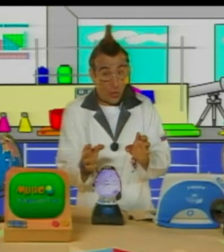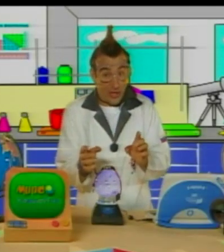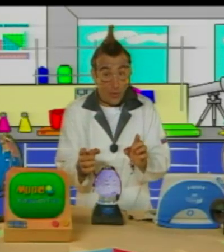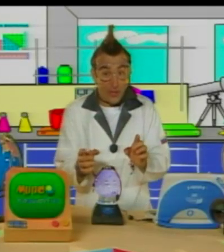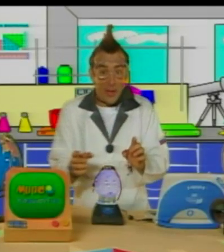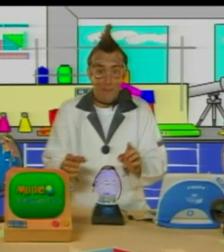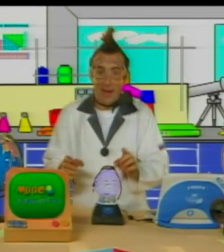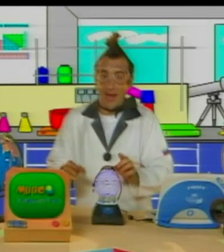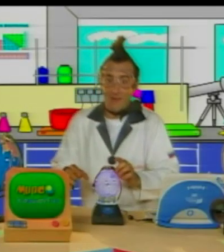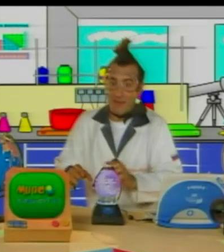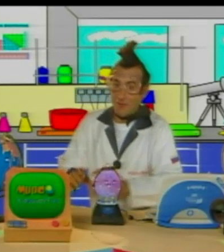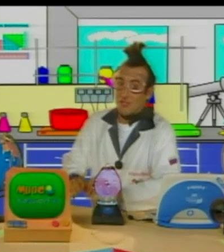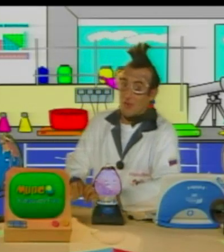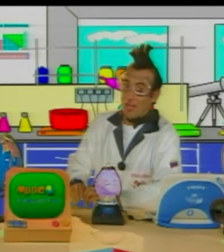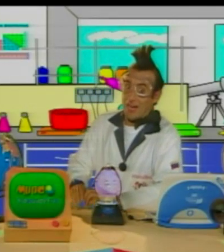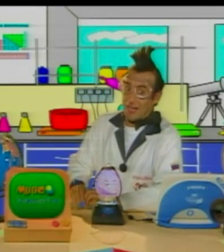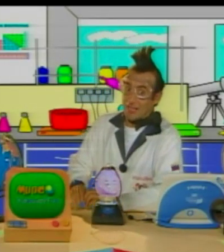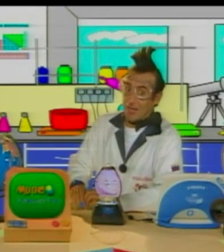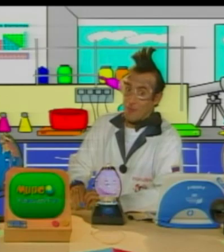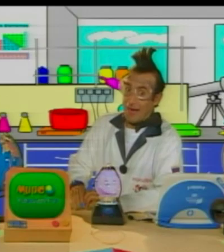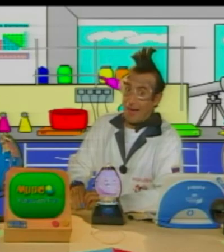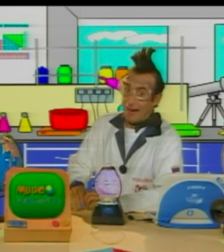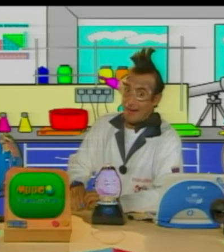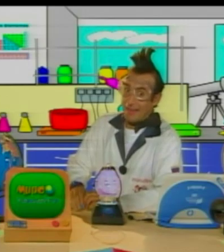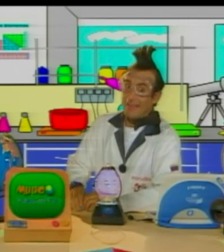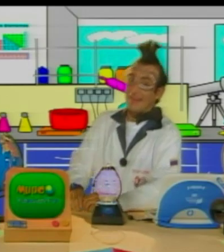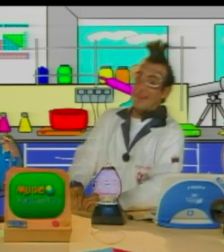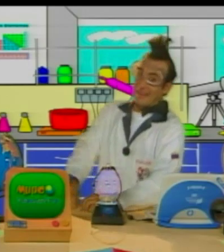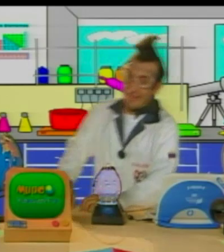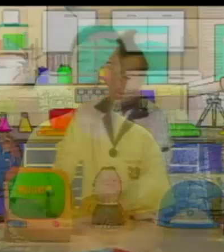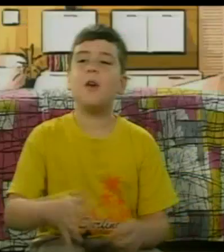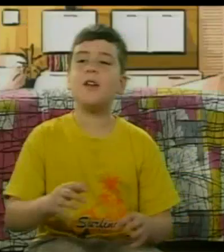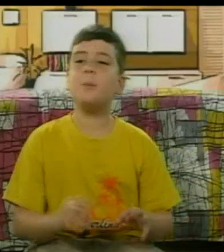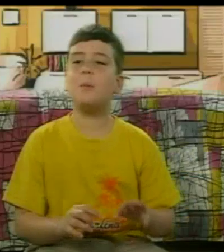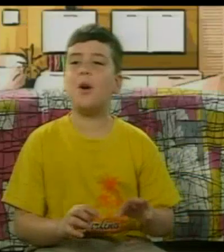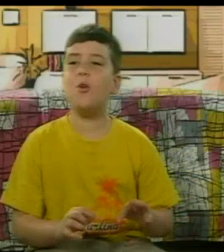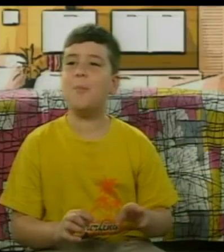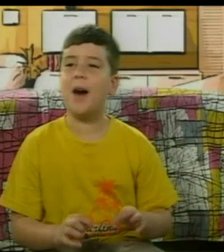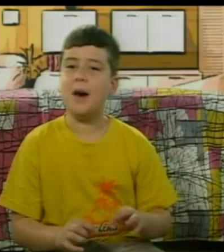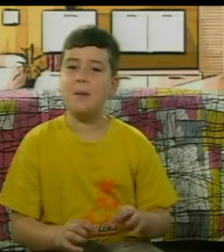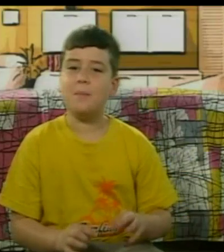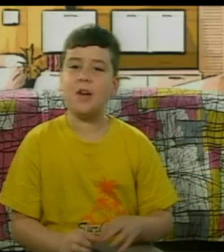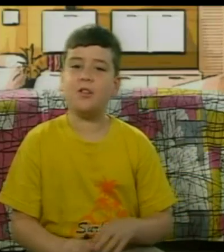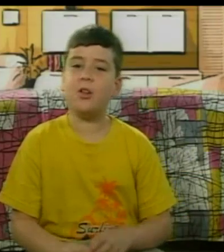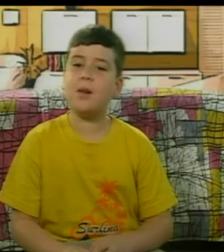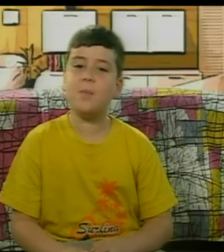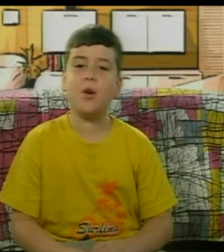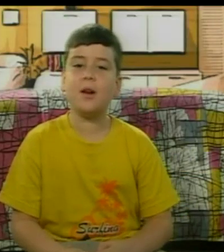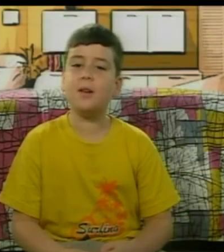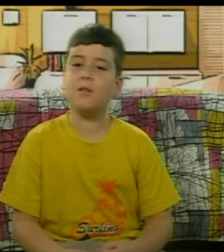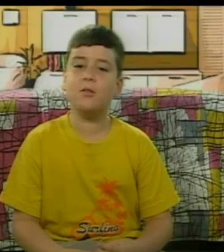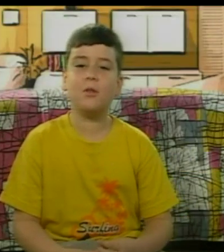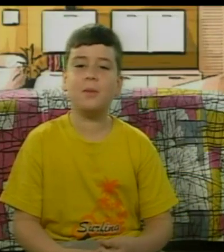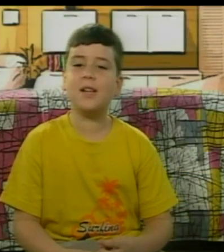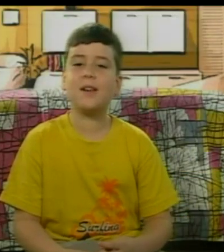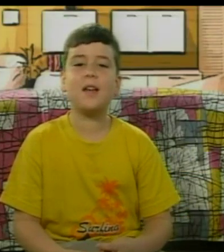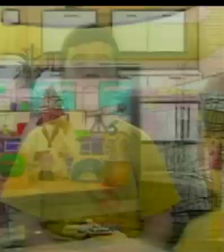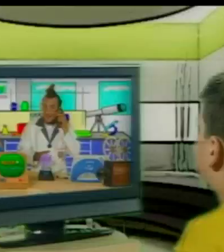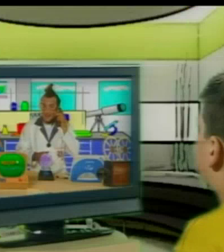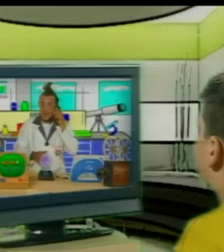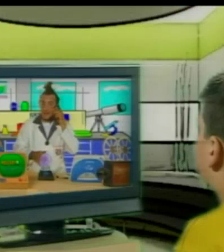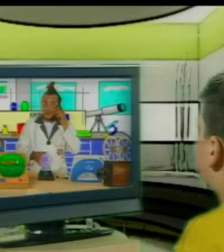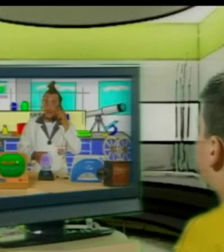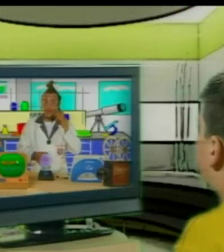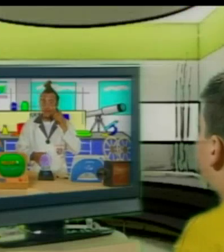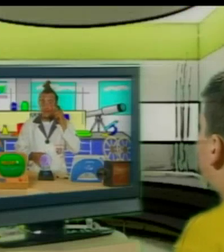se nos ocurren hoy para el beneficio de la raza humana. Bueno, papá Upa, pero no le pongas ningún nombre raro